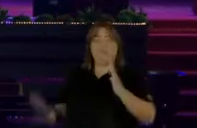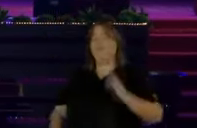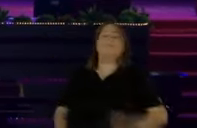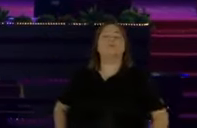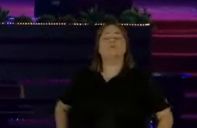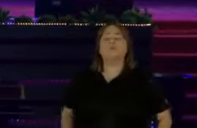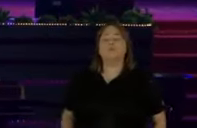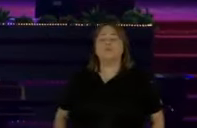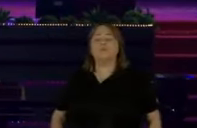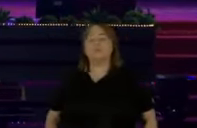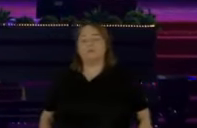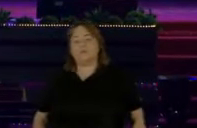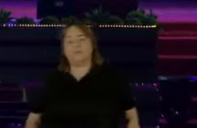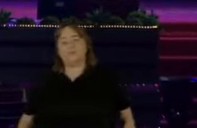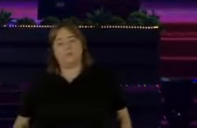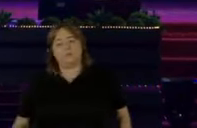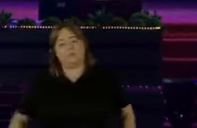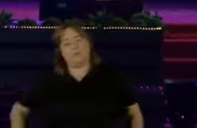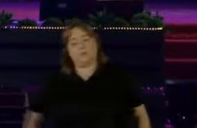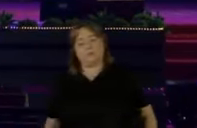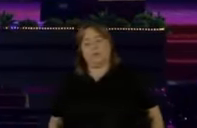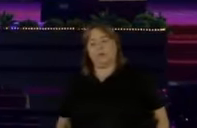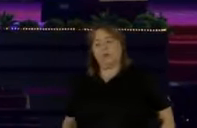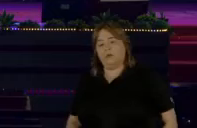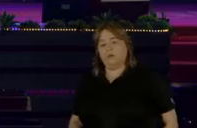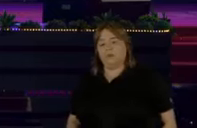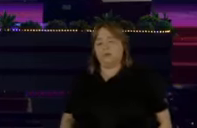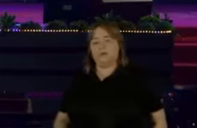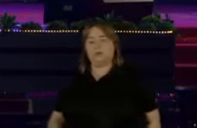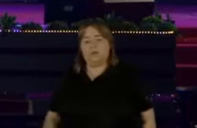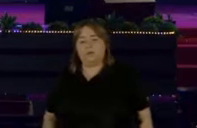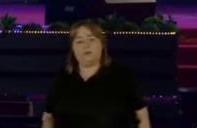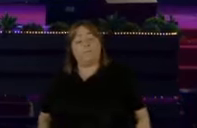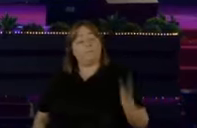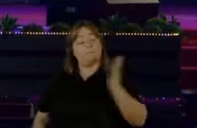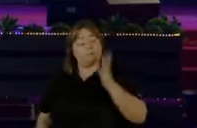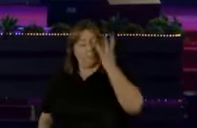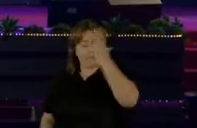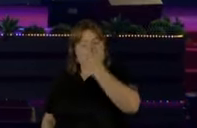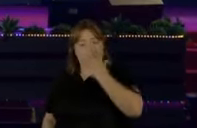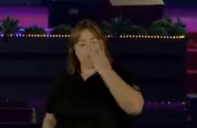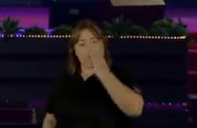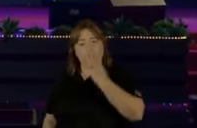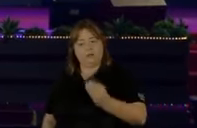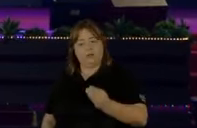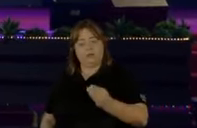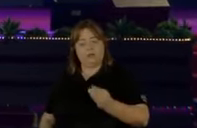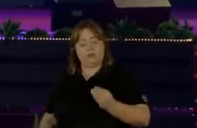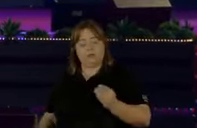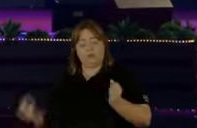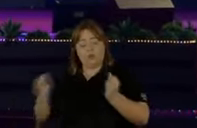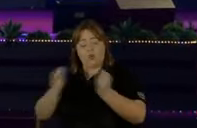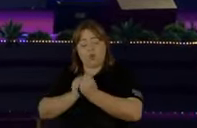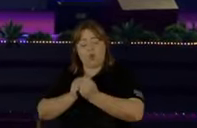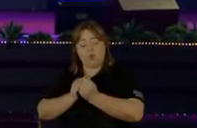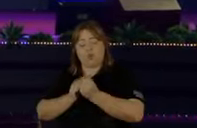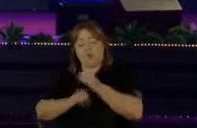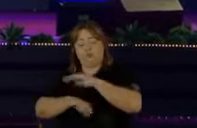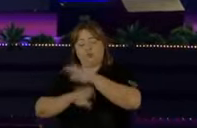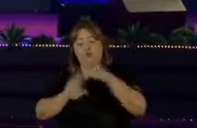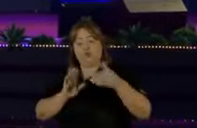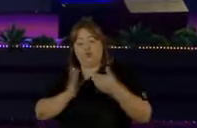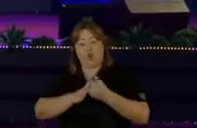himno, yo le exalto. El cual es sobre todos, pero mire qué bello. Y está por todos y